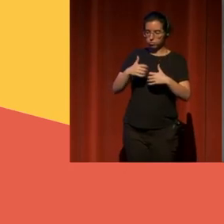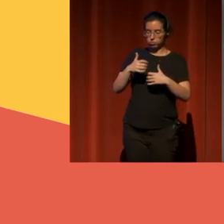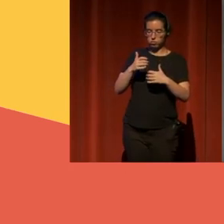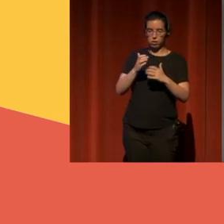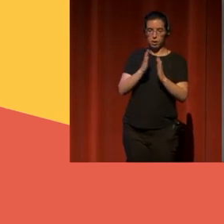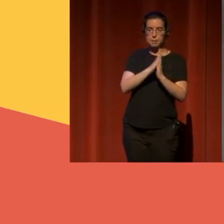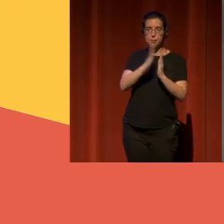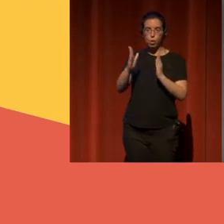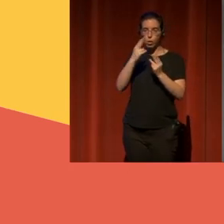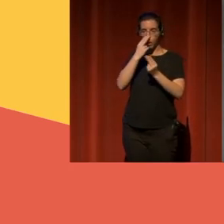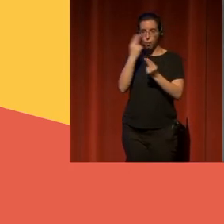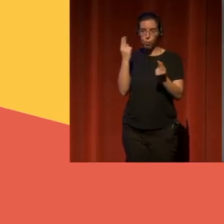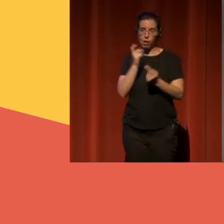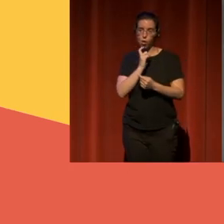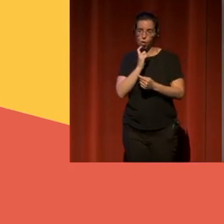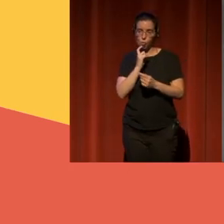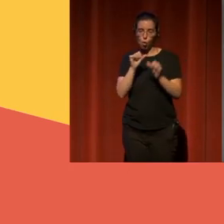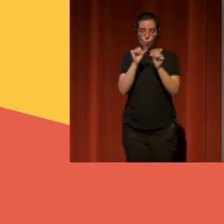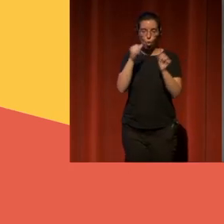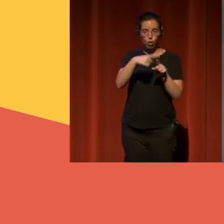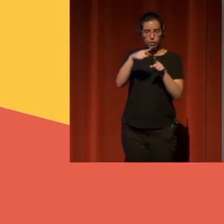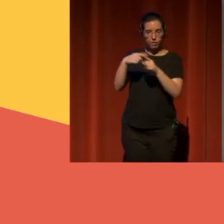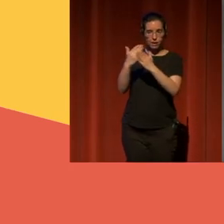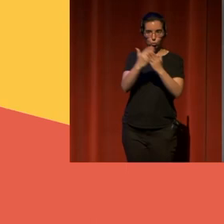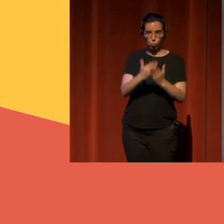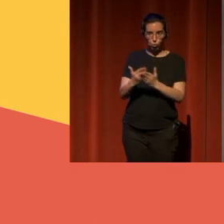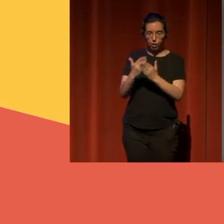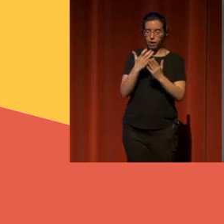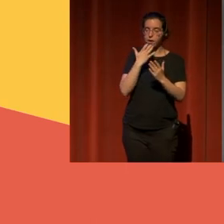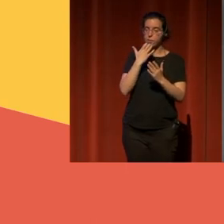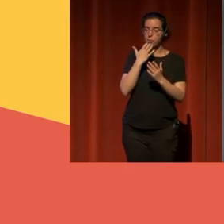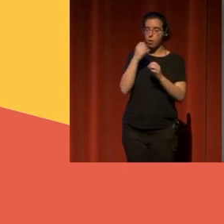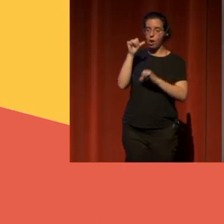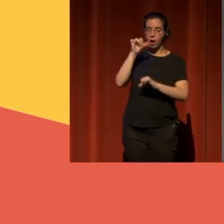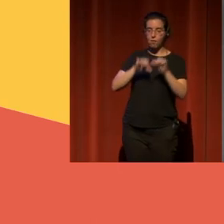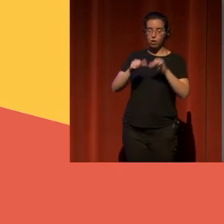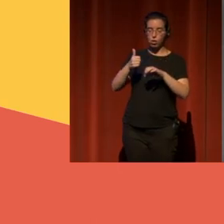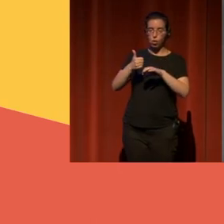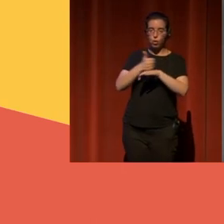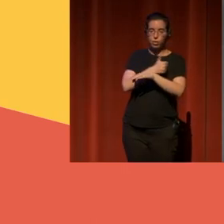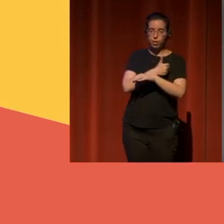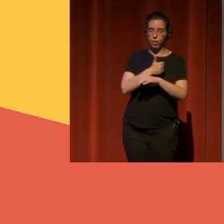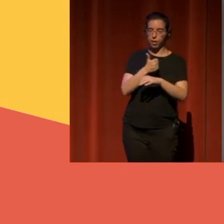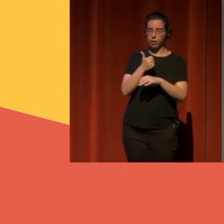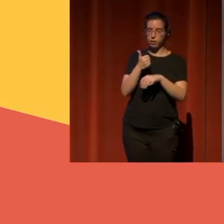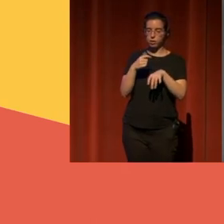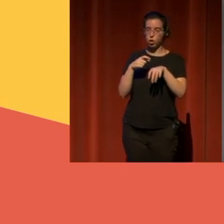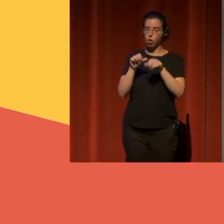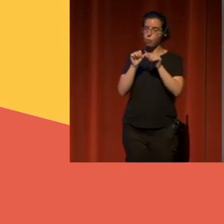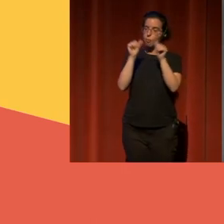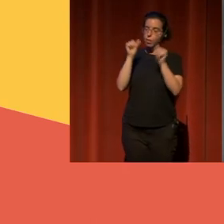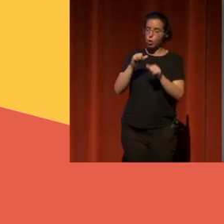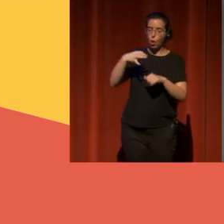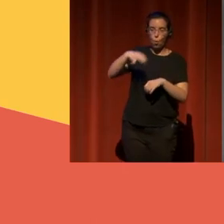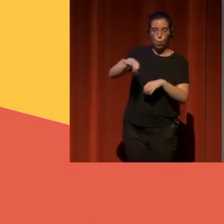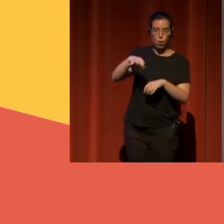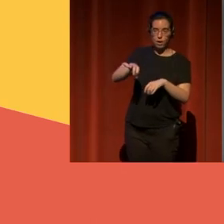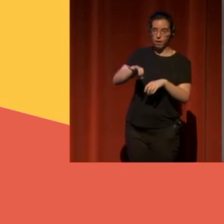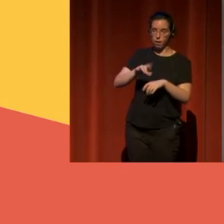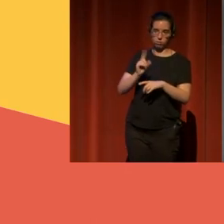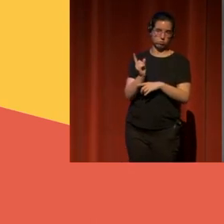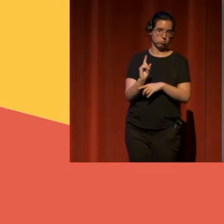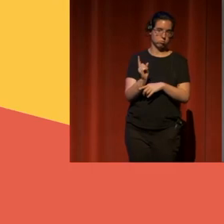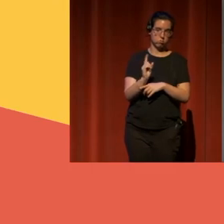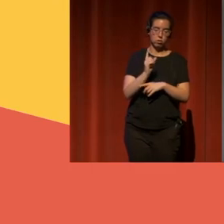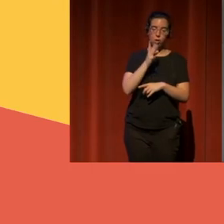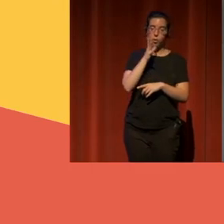estudiado diferentes modelos. Los laboratorios ciudadanos en bibliotecas públicas carecen de una metodología única aceptada globalmente, puesto